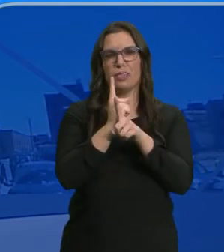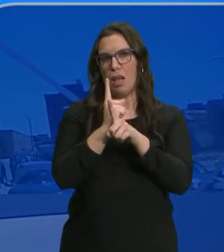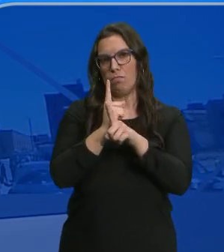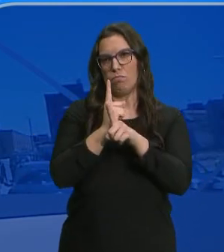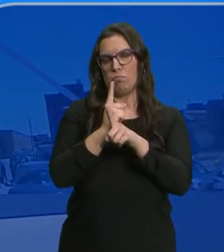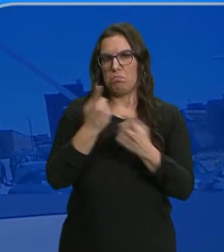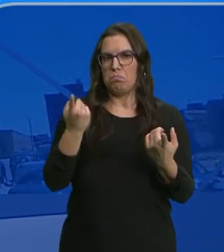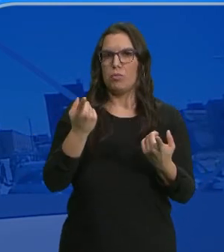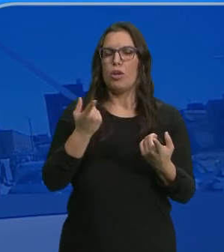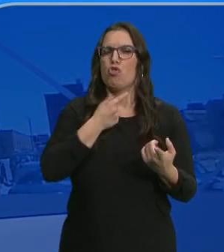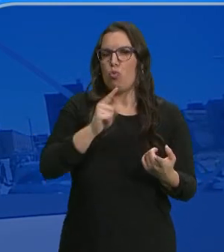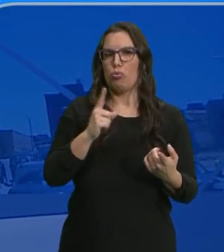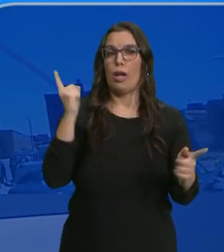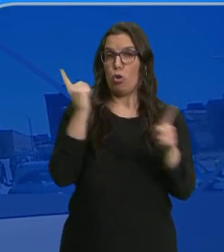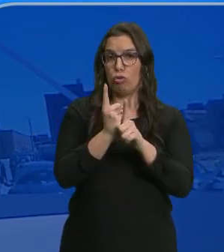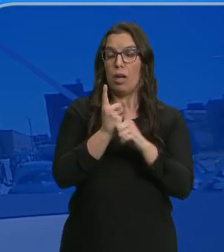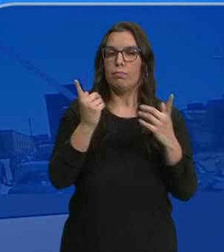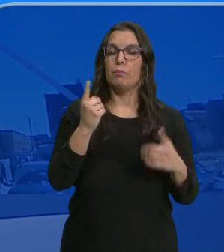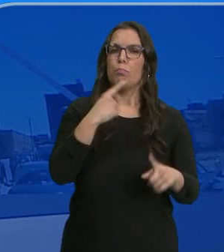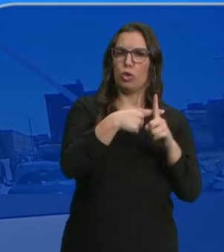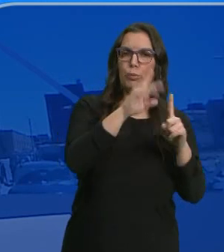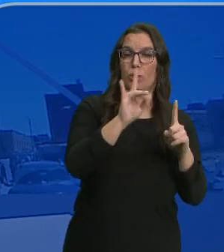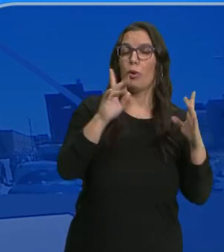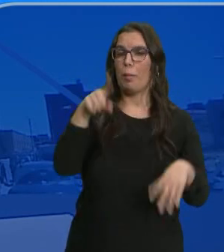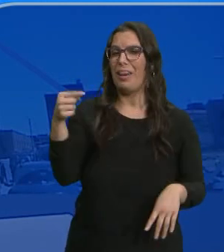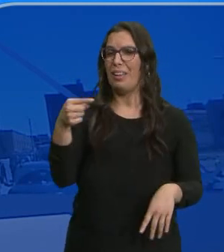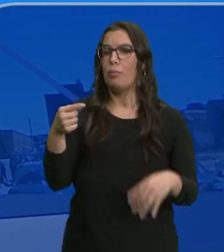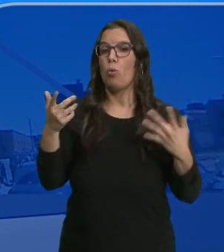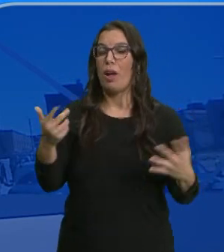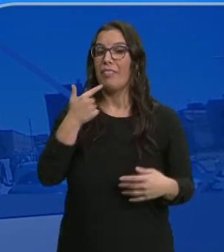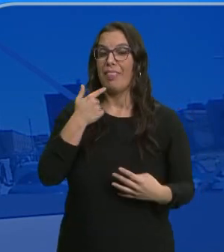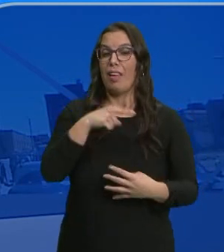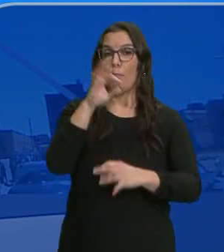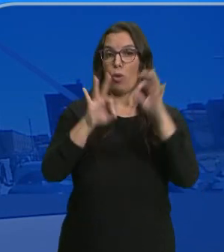Esa sería la noticia positiva, pero también hay una negativa, y es que 1